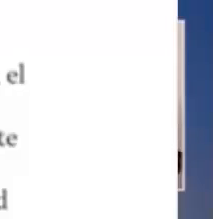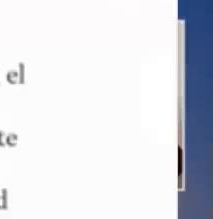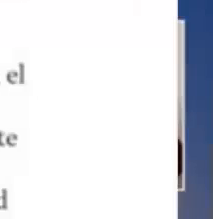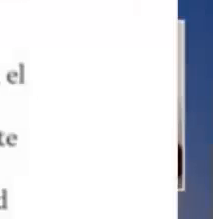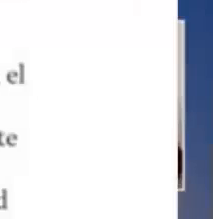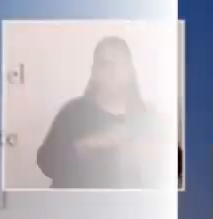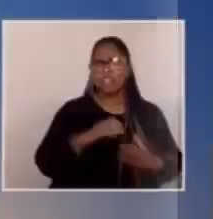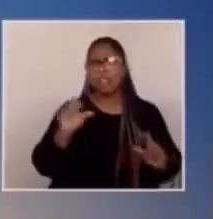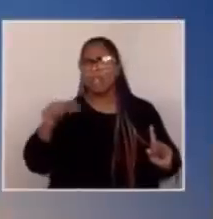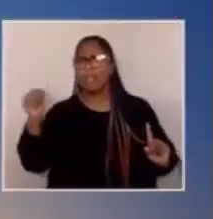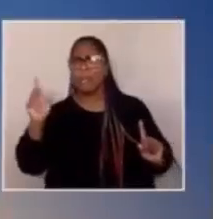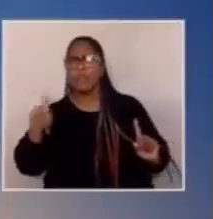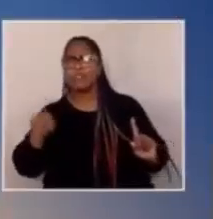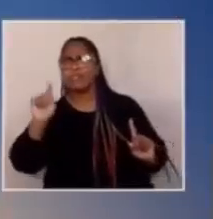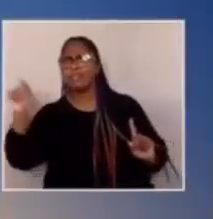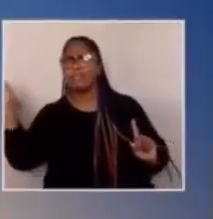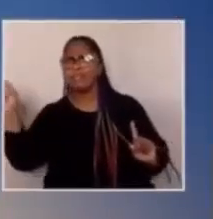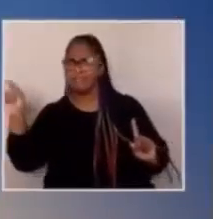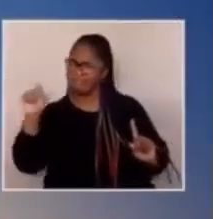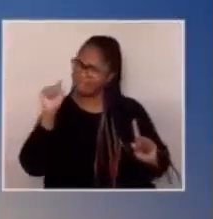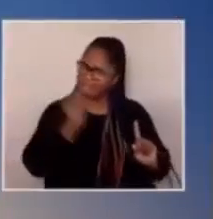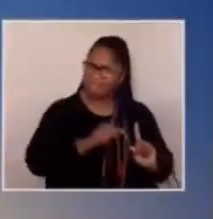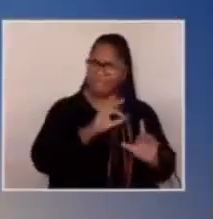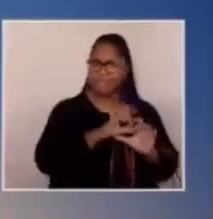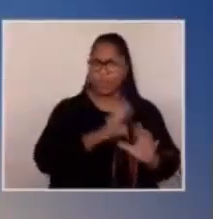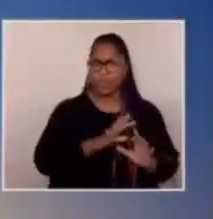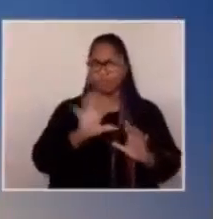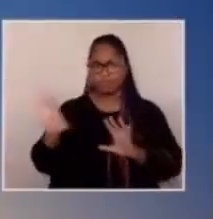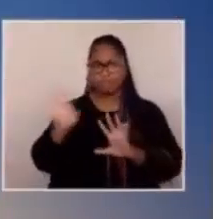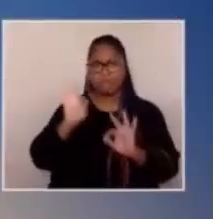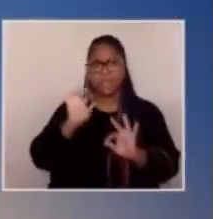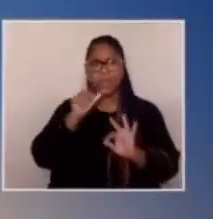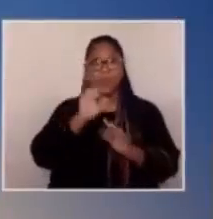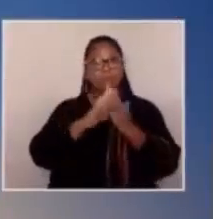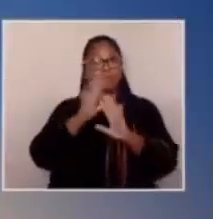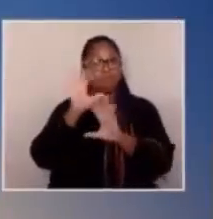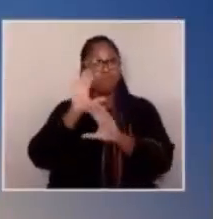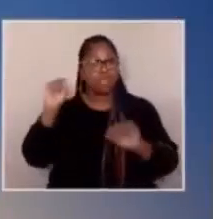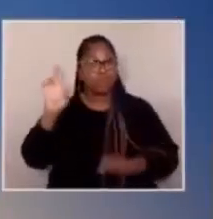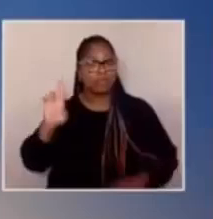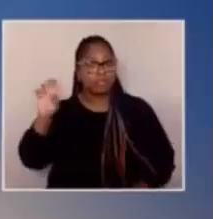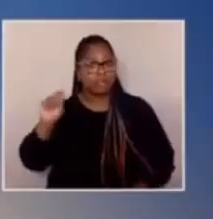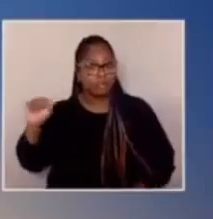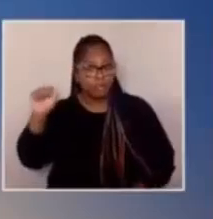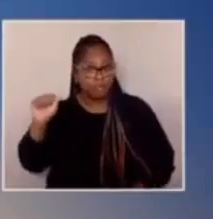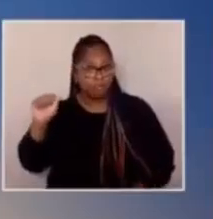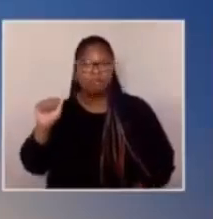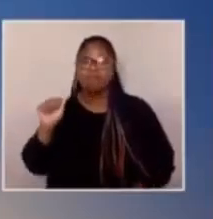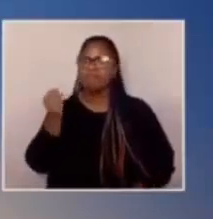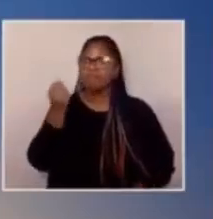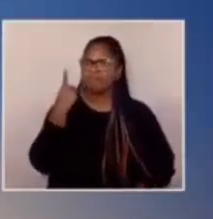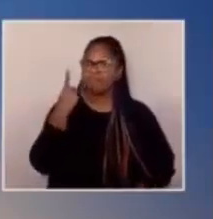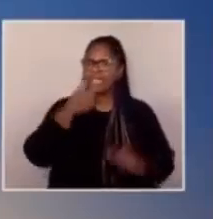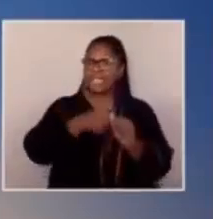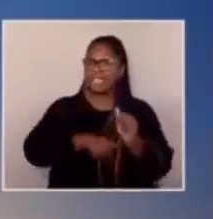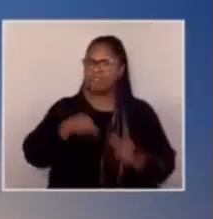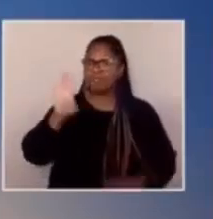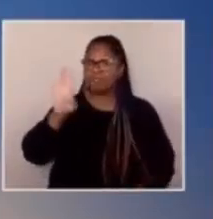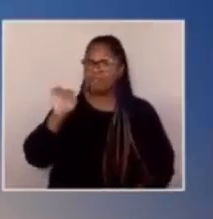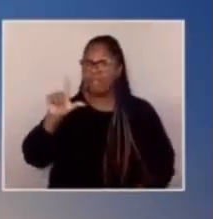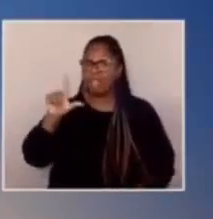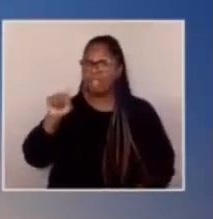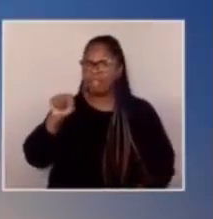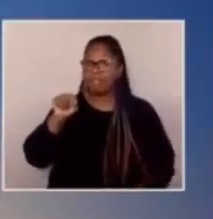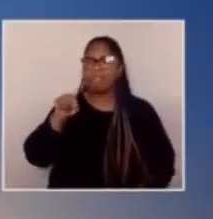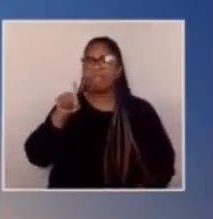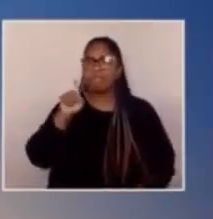estar echando espuma por la boca, puesto que toda la oposición mexicana que se encuentra en contra del presidente Andrés Manuel López Obrador creía que